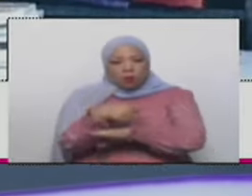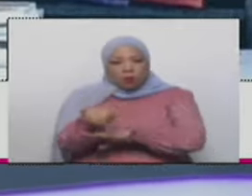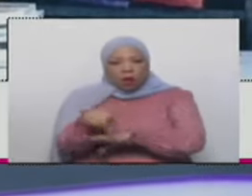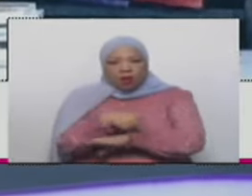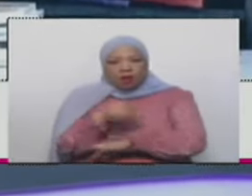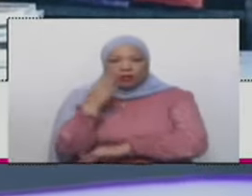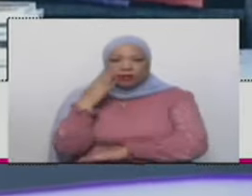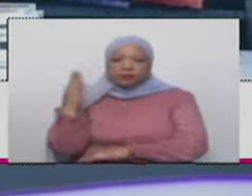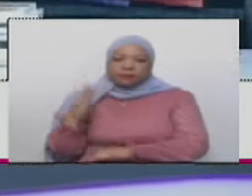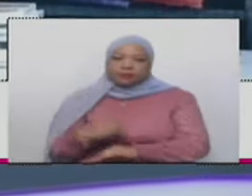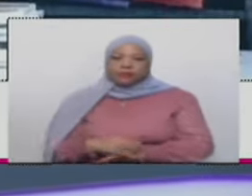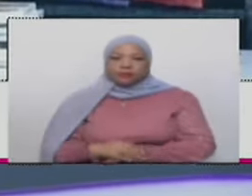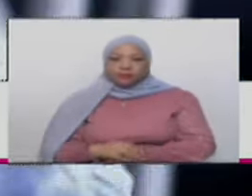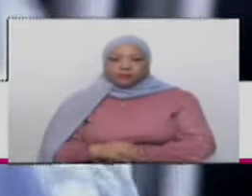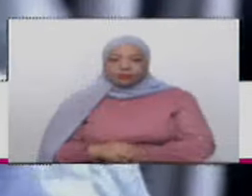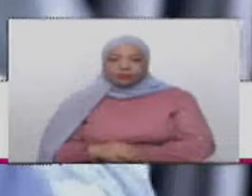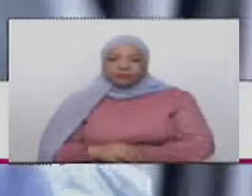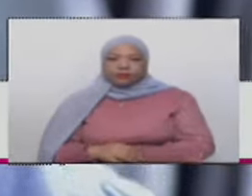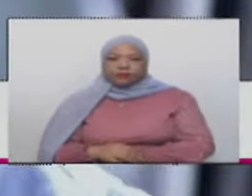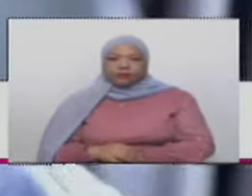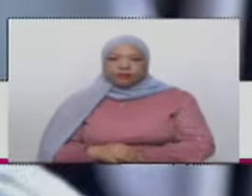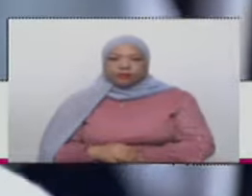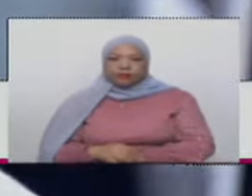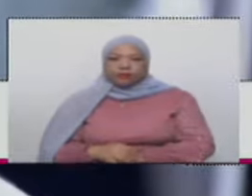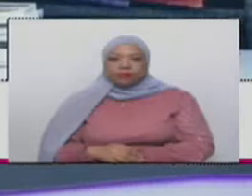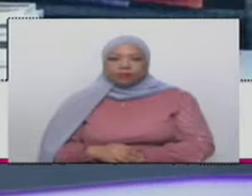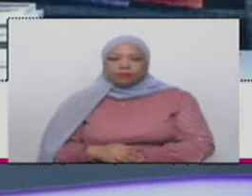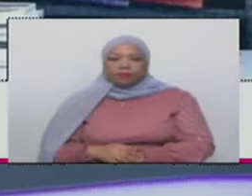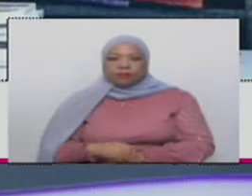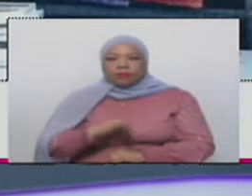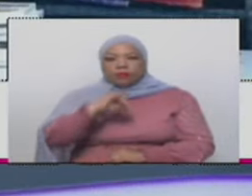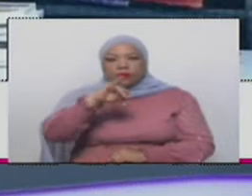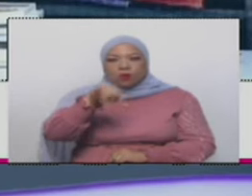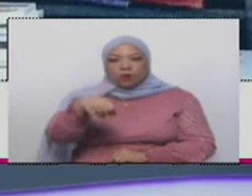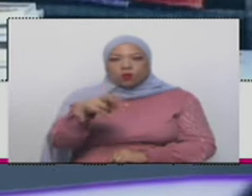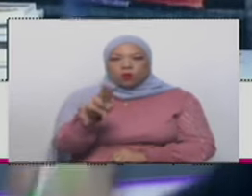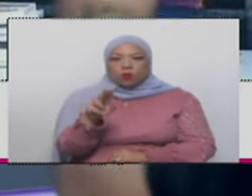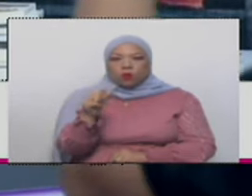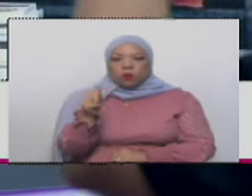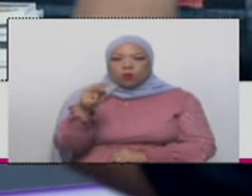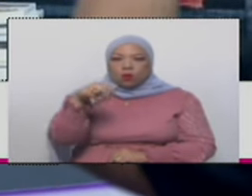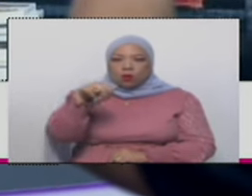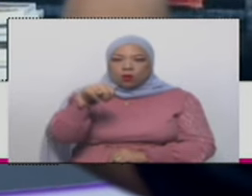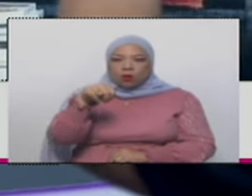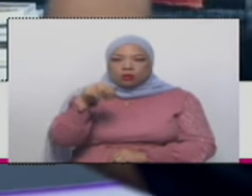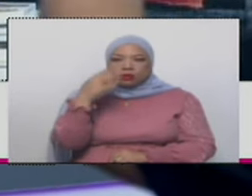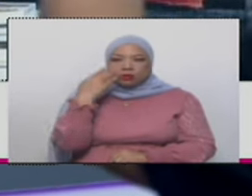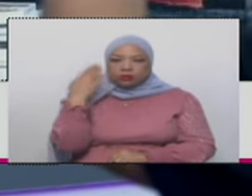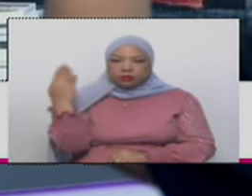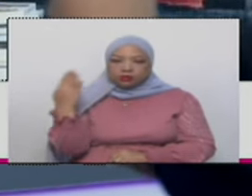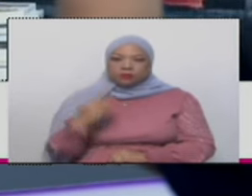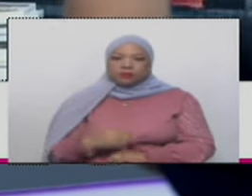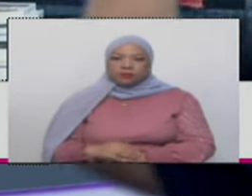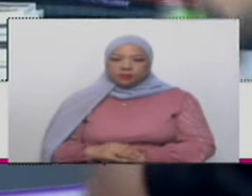Juan Manuel Parada, escritor.